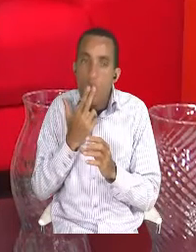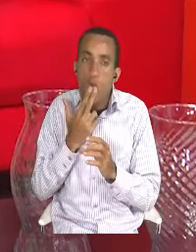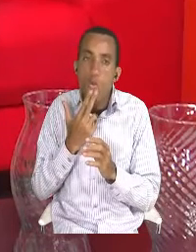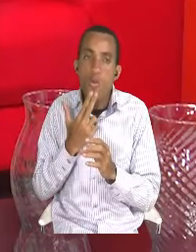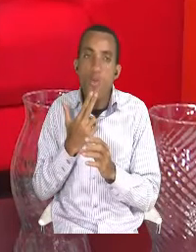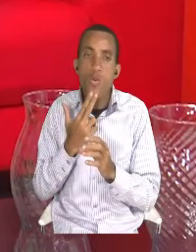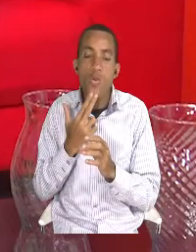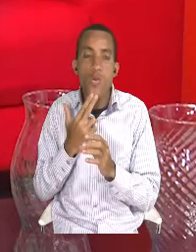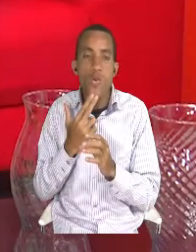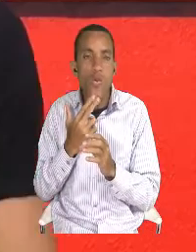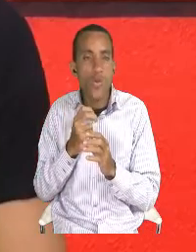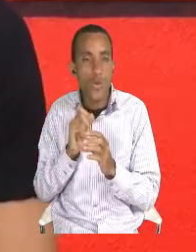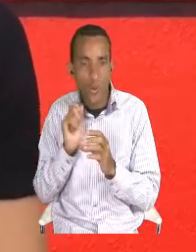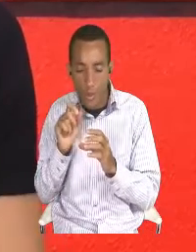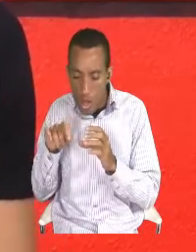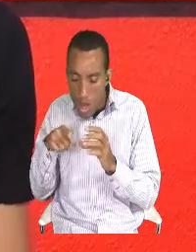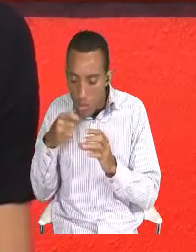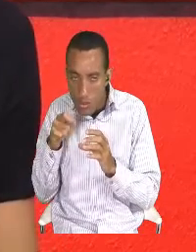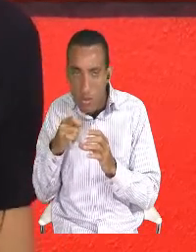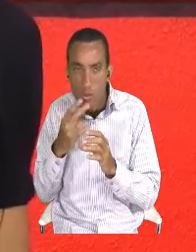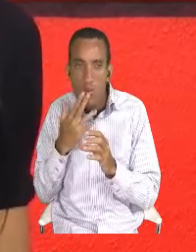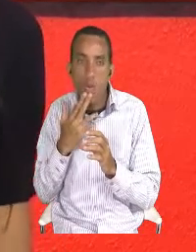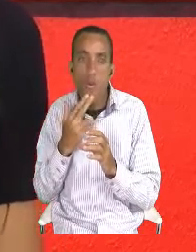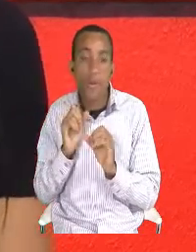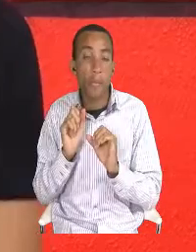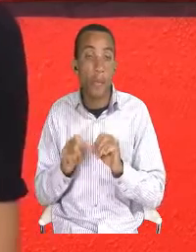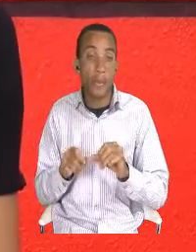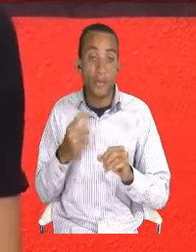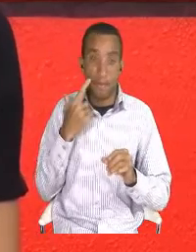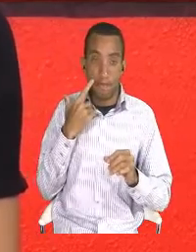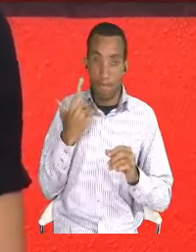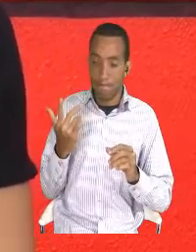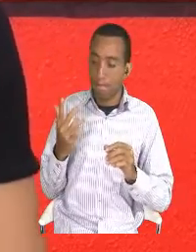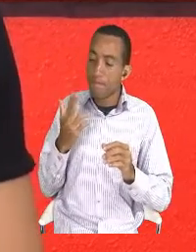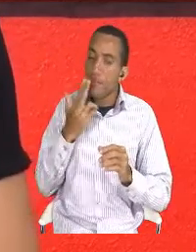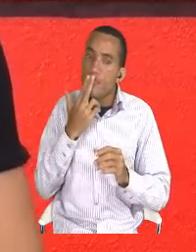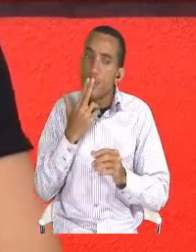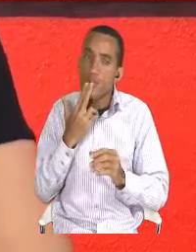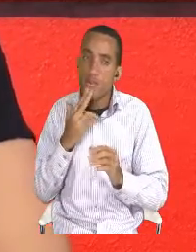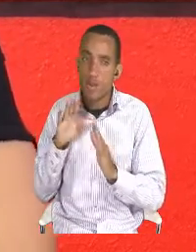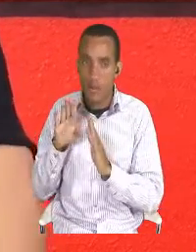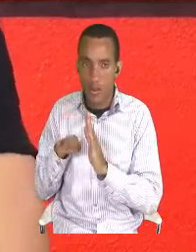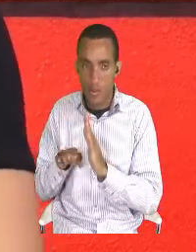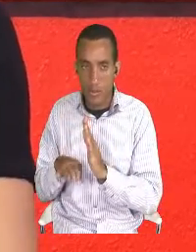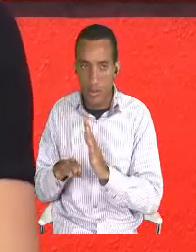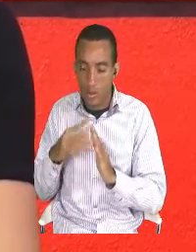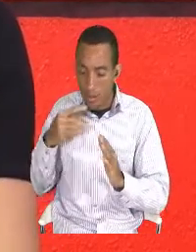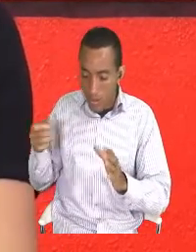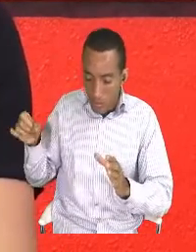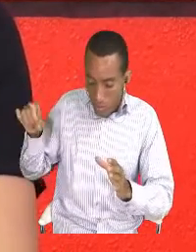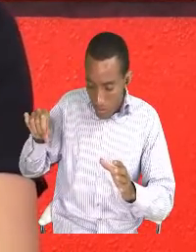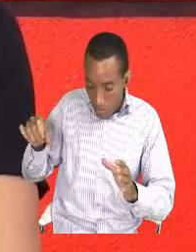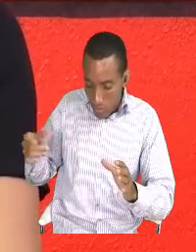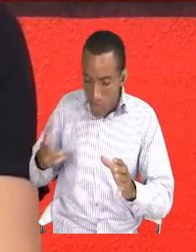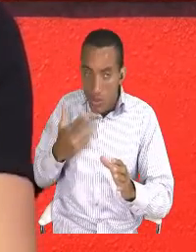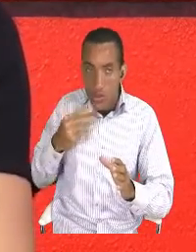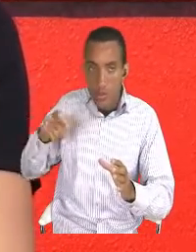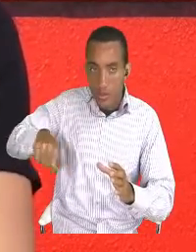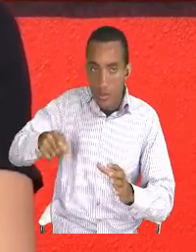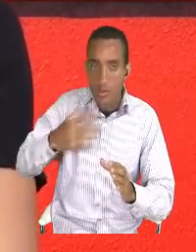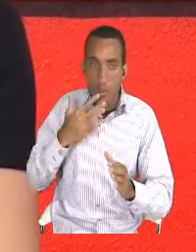utilizar los ingredientes que sean bajos en este tipo de azúcares, o simplemente los endulzas con stevia. Por lo menos el